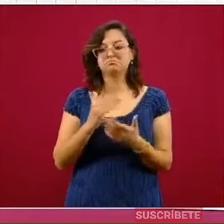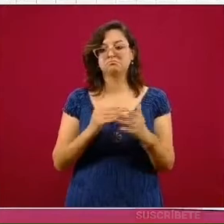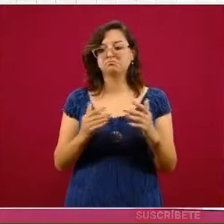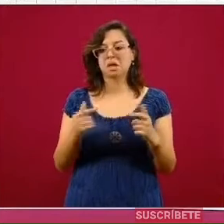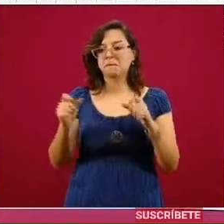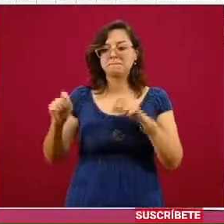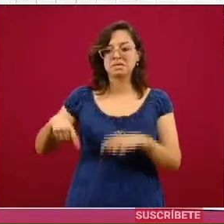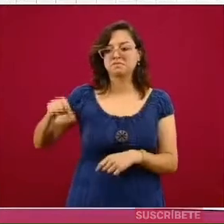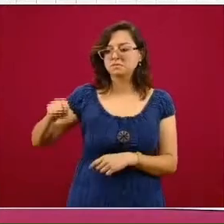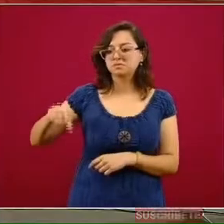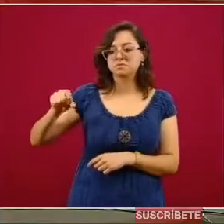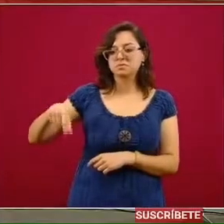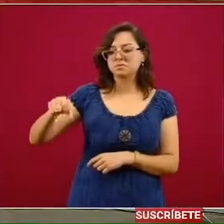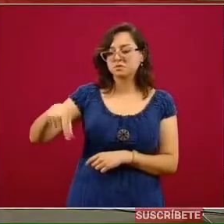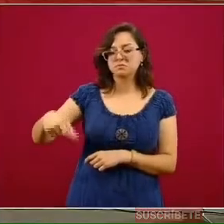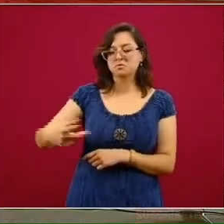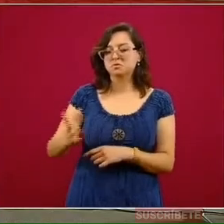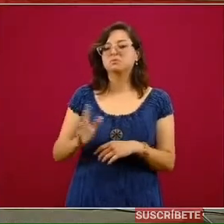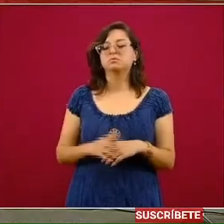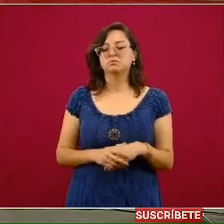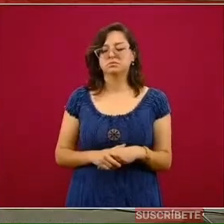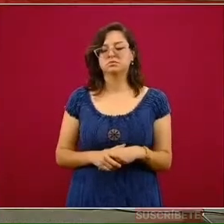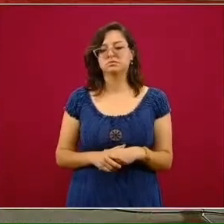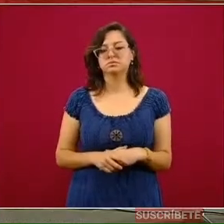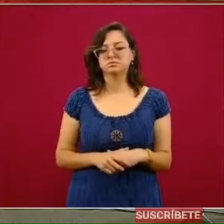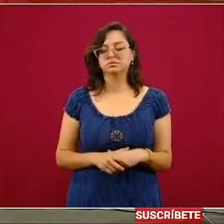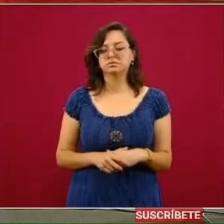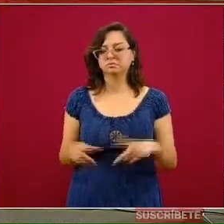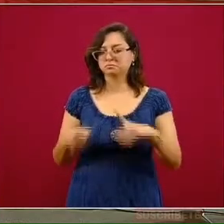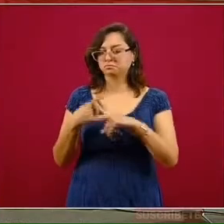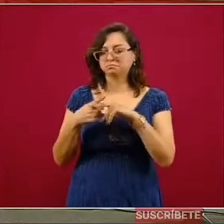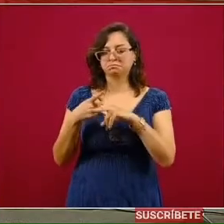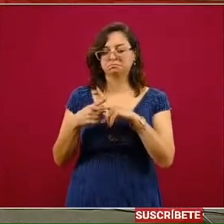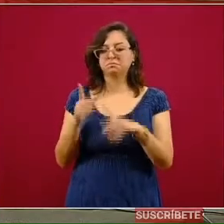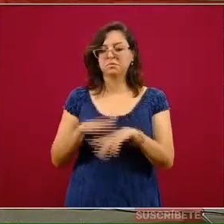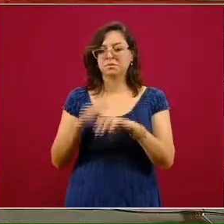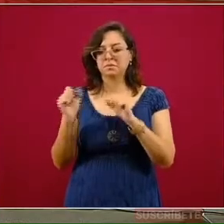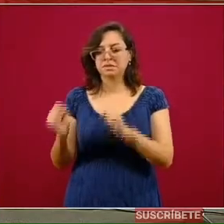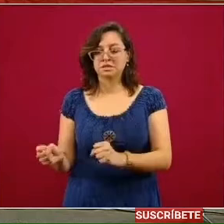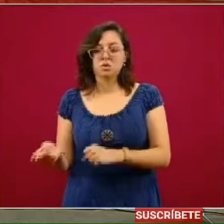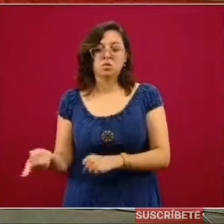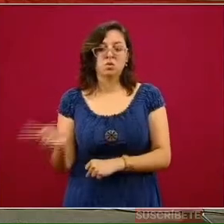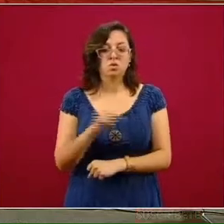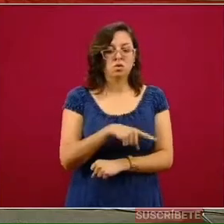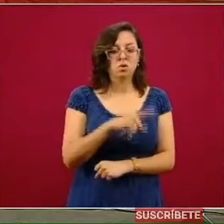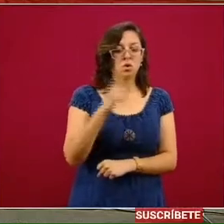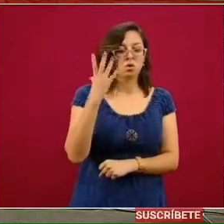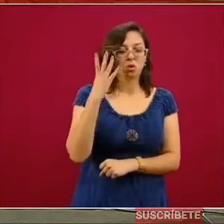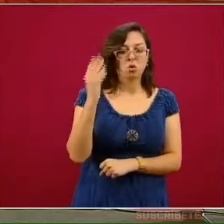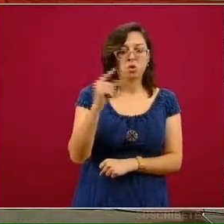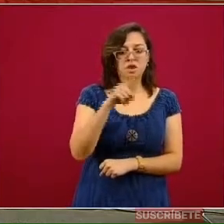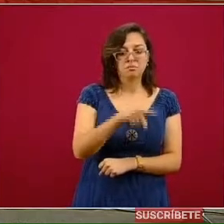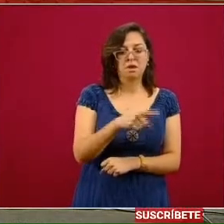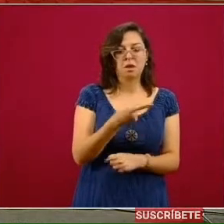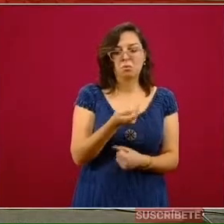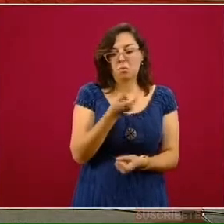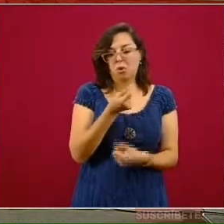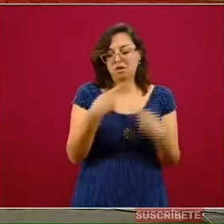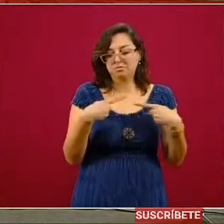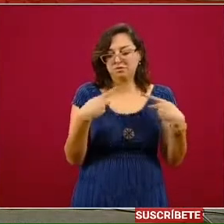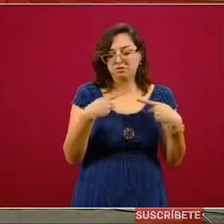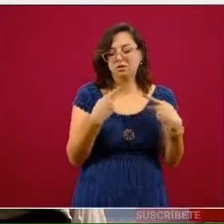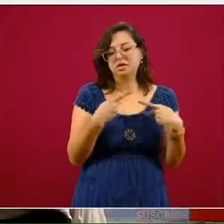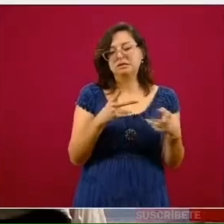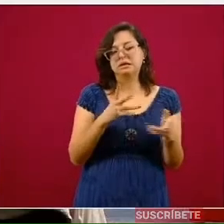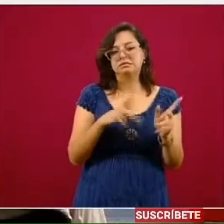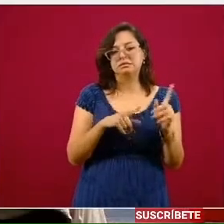poca incertidumbre estadística. En Colima vieron que era muy grande, porque hay pocos casos, poca población.